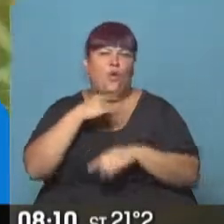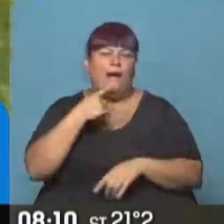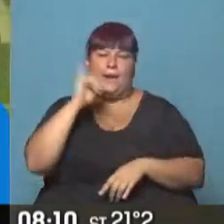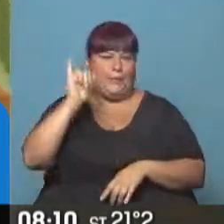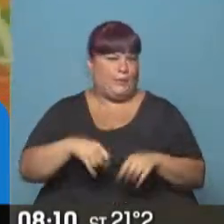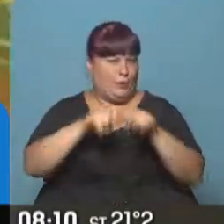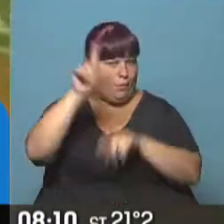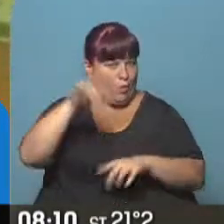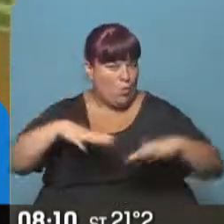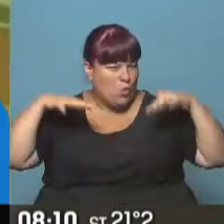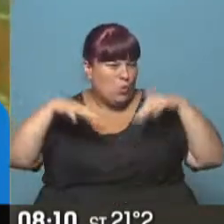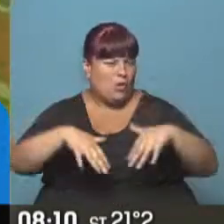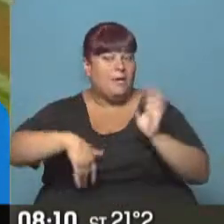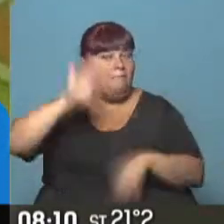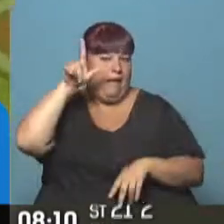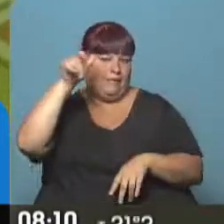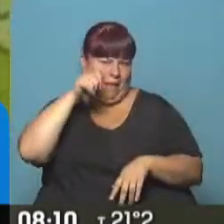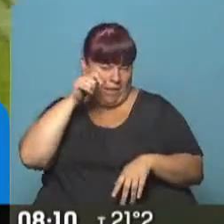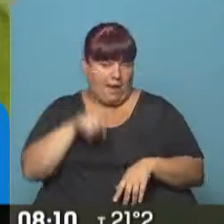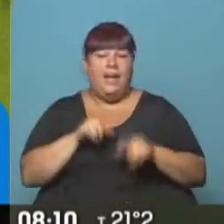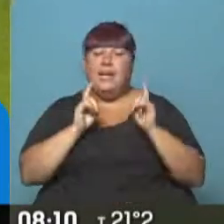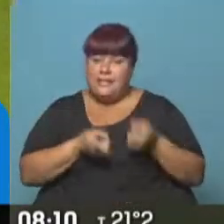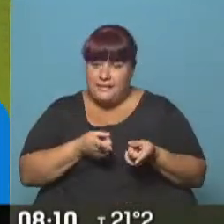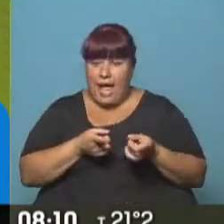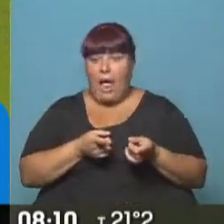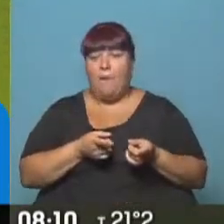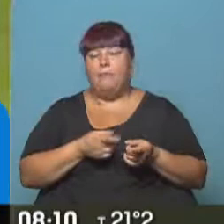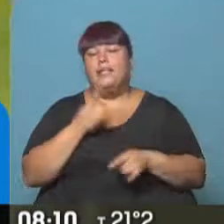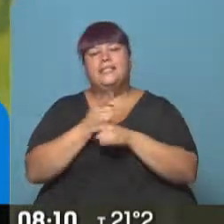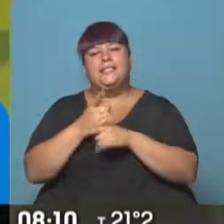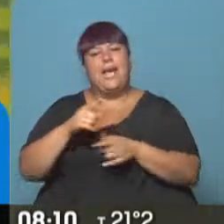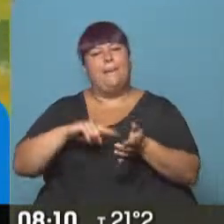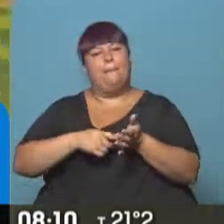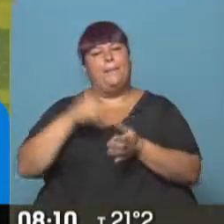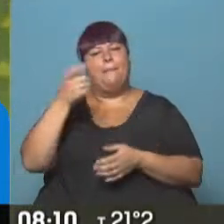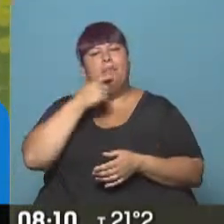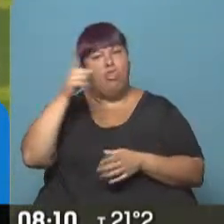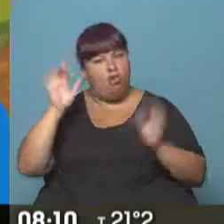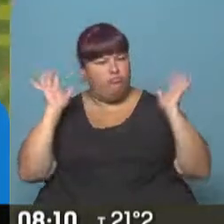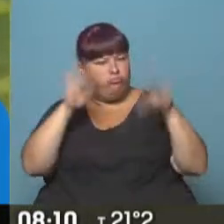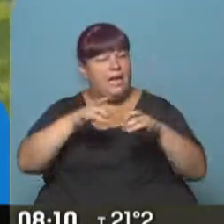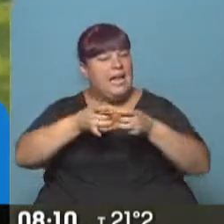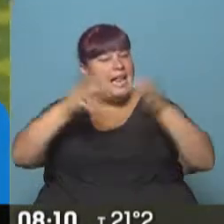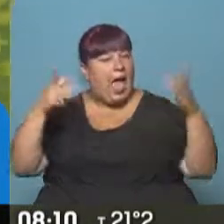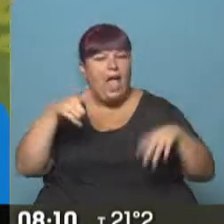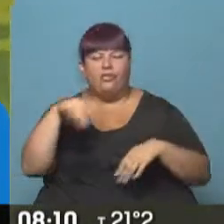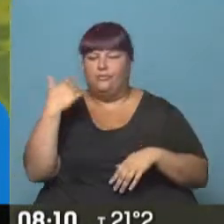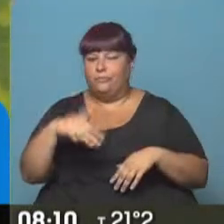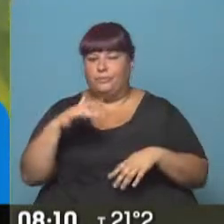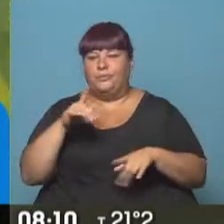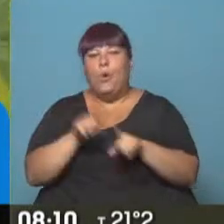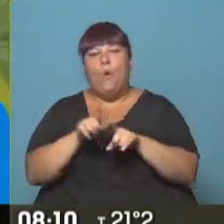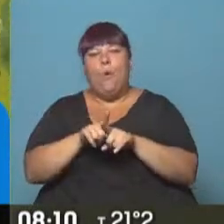Boca, mucho más en Mar del Plata. También sucede a menudo en la provincia de Mendoza, donde el Clásico es